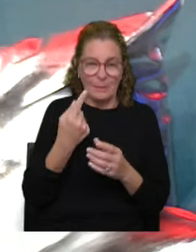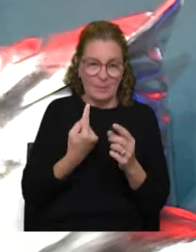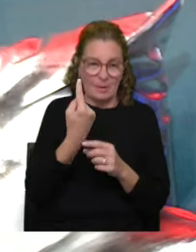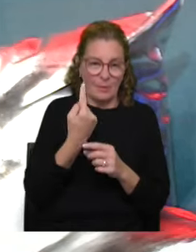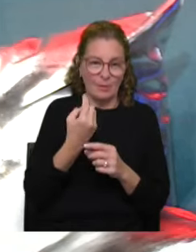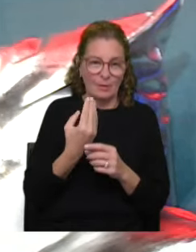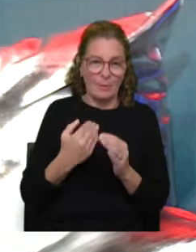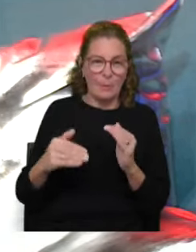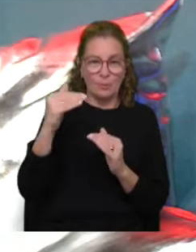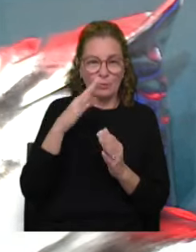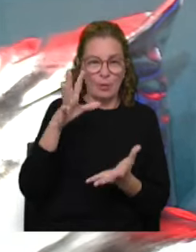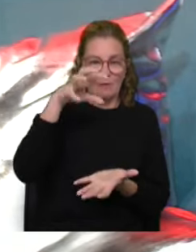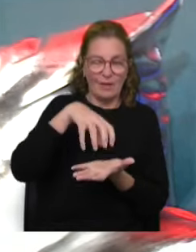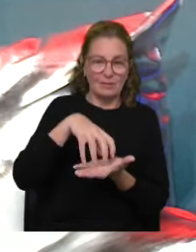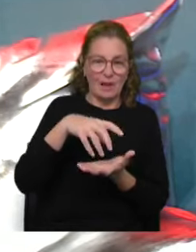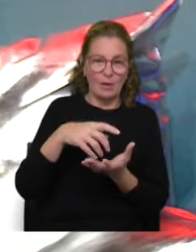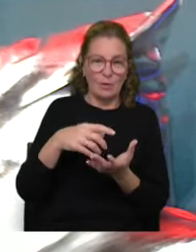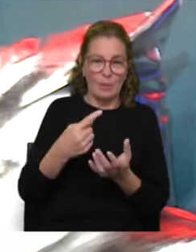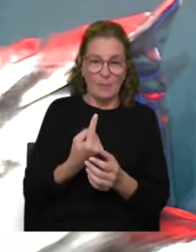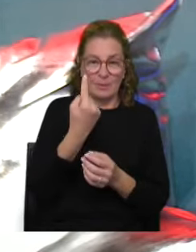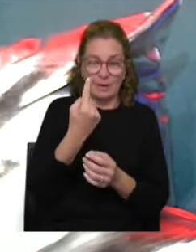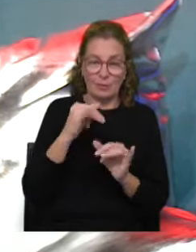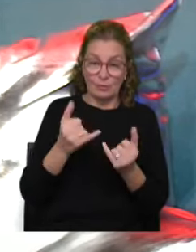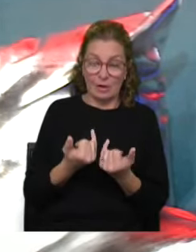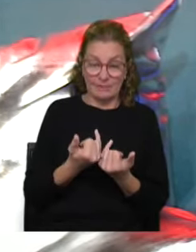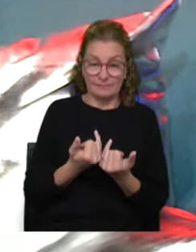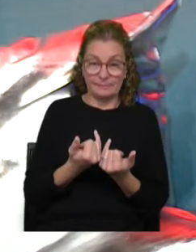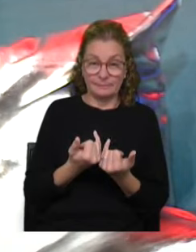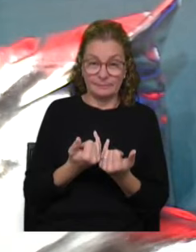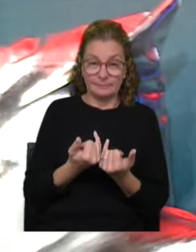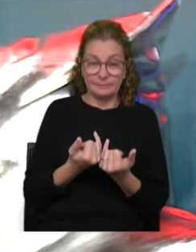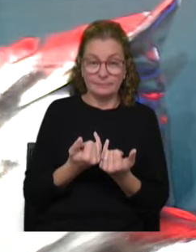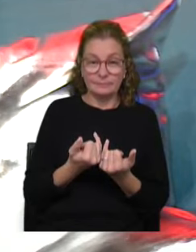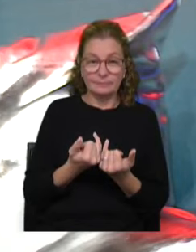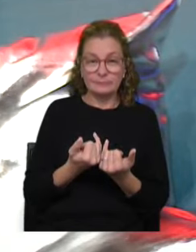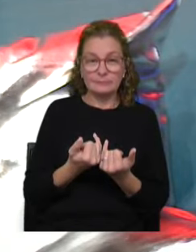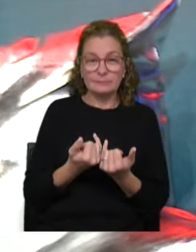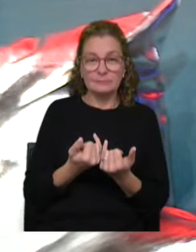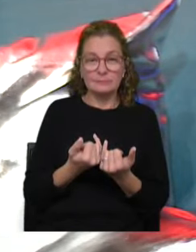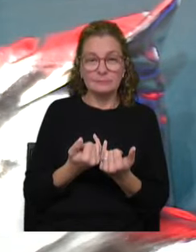la posicionó en un lugar desde el primero ya, o sea, hasta la contraluz.